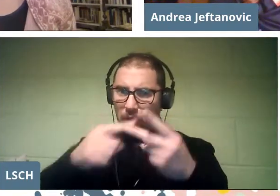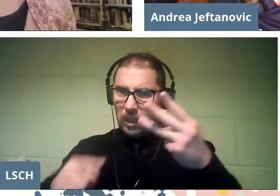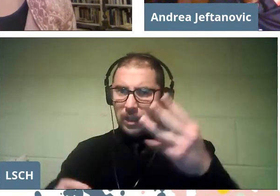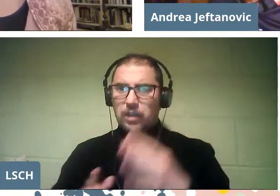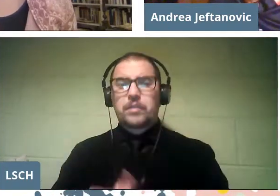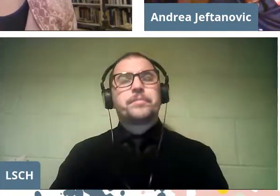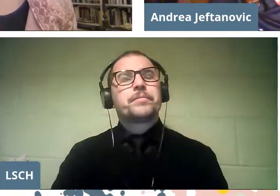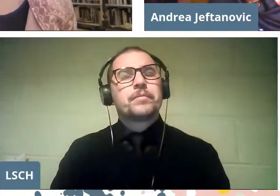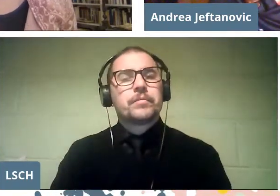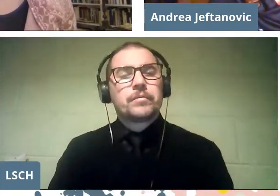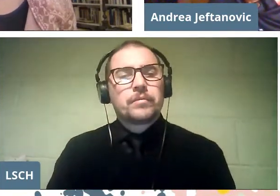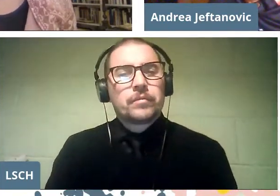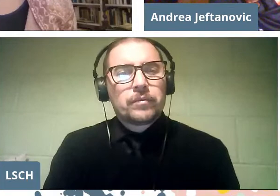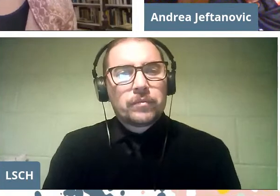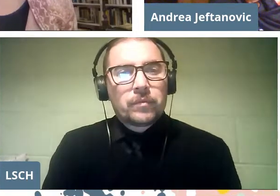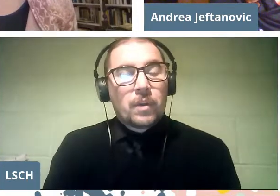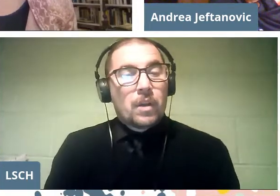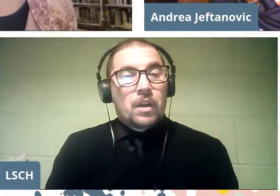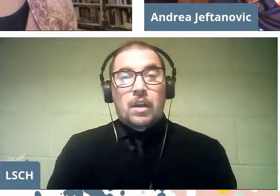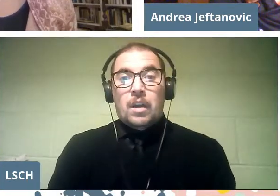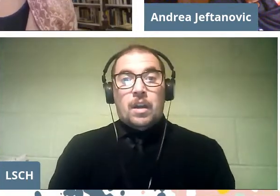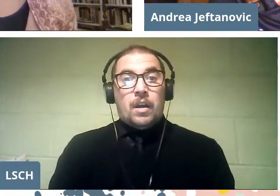diferidos.